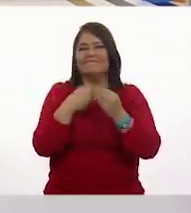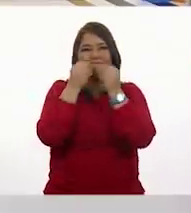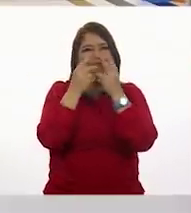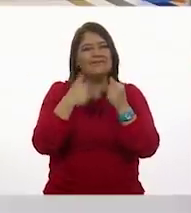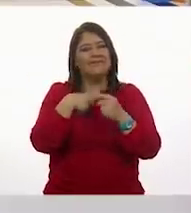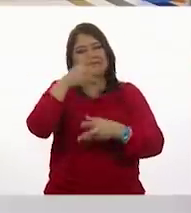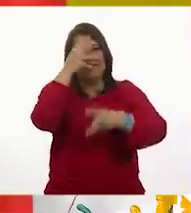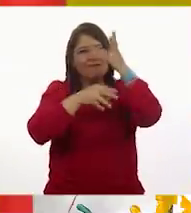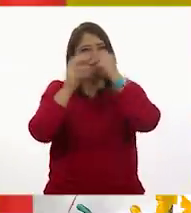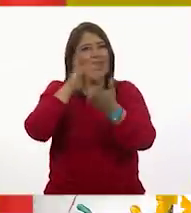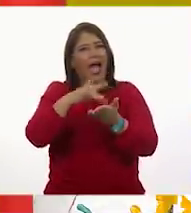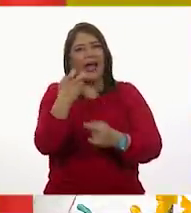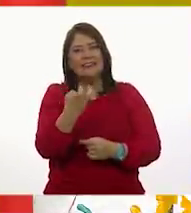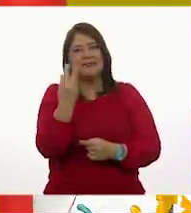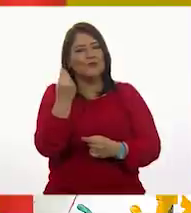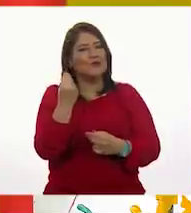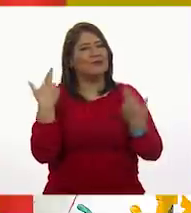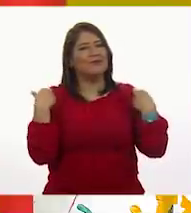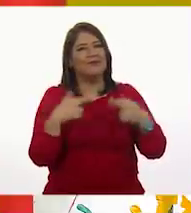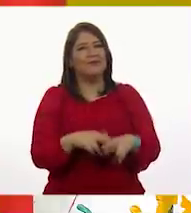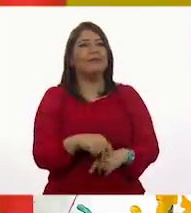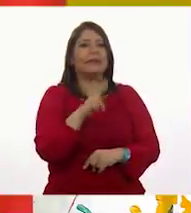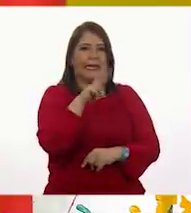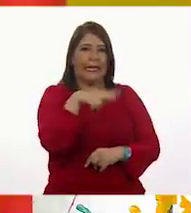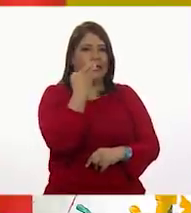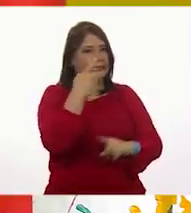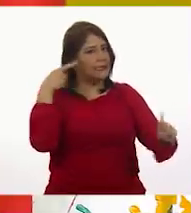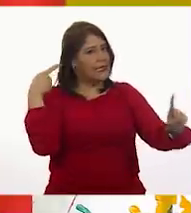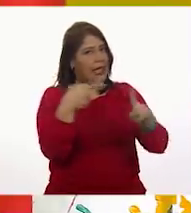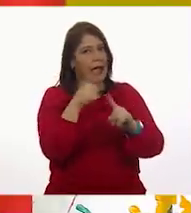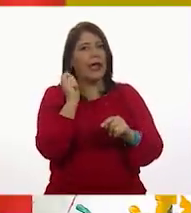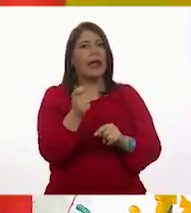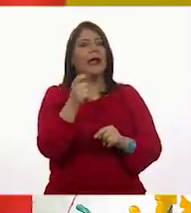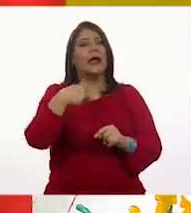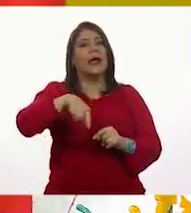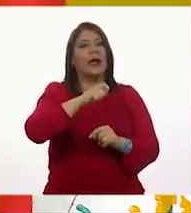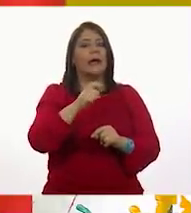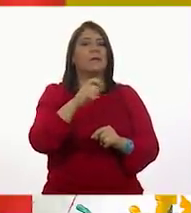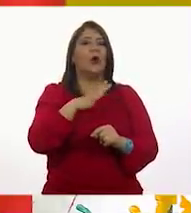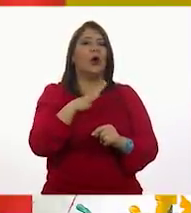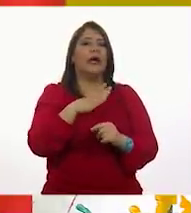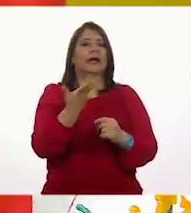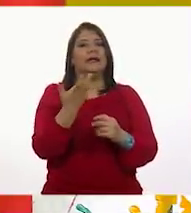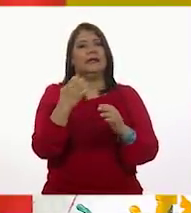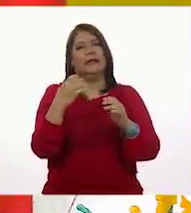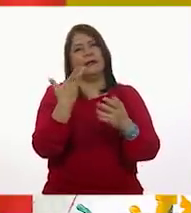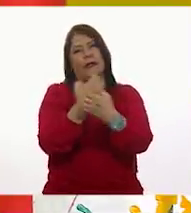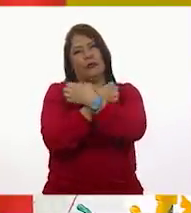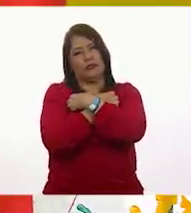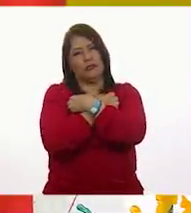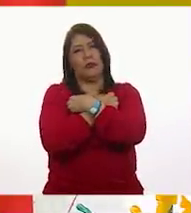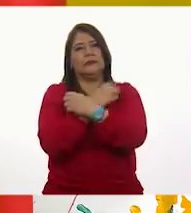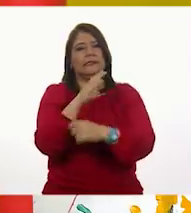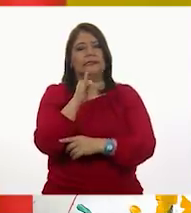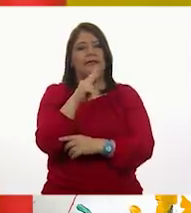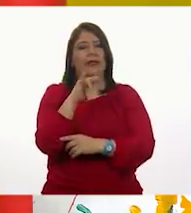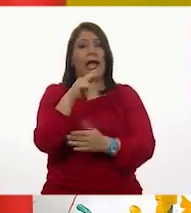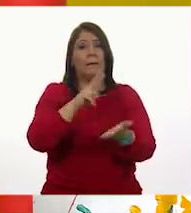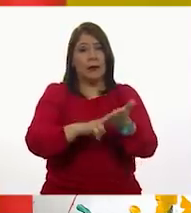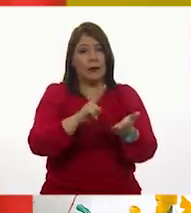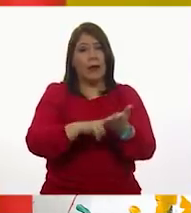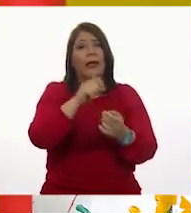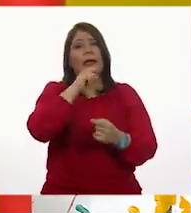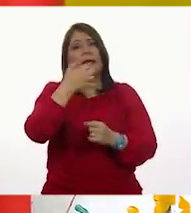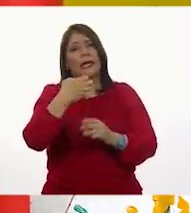maestra. Qué bueno, Panchito. Esa es la misión de nosotros en formación cívica y ética. Apoyar que